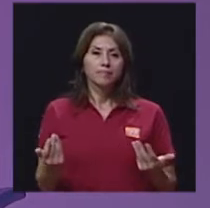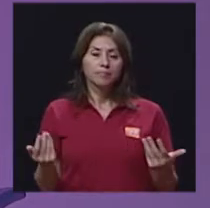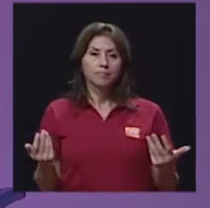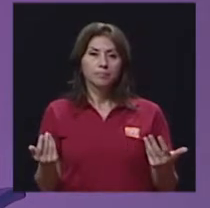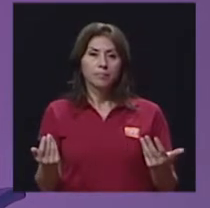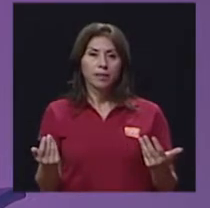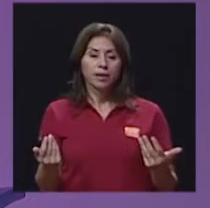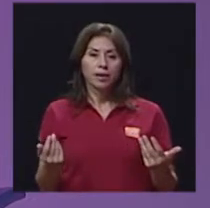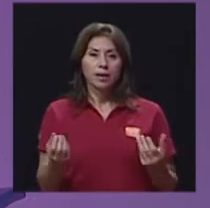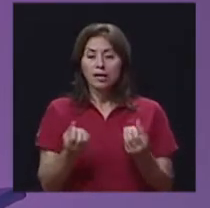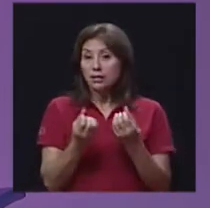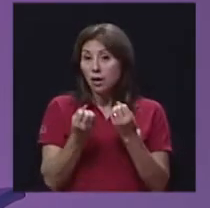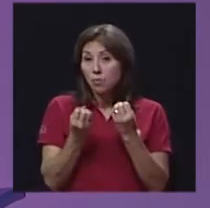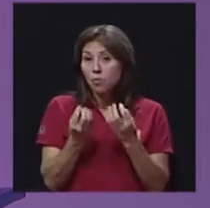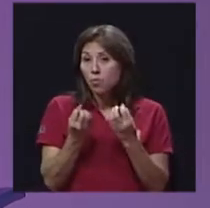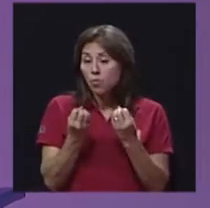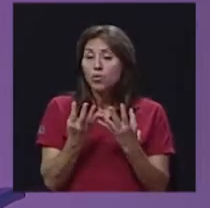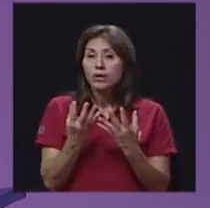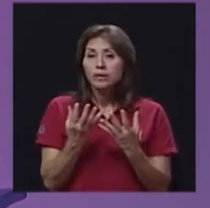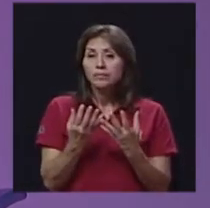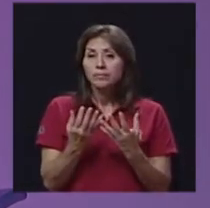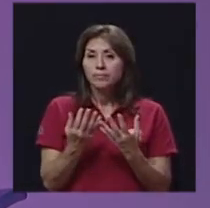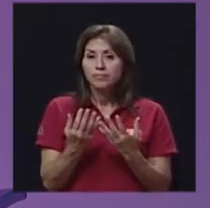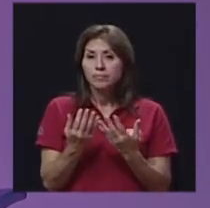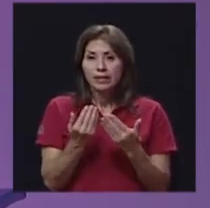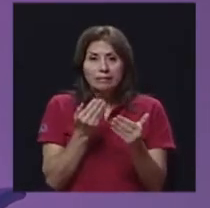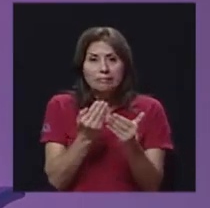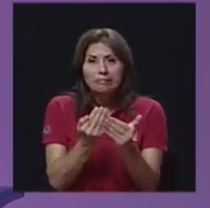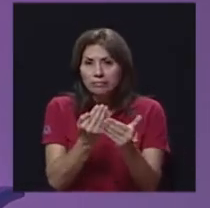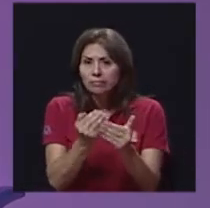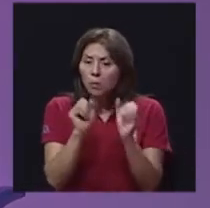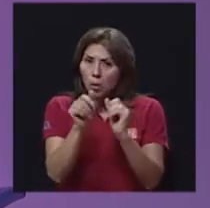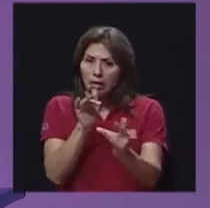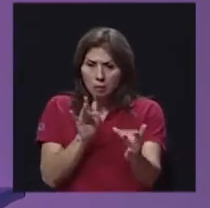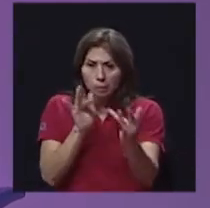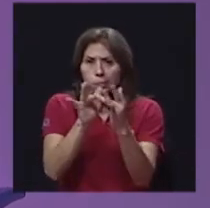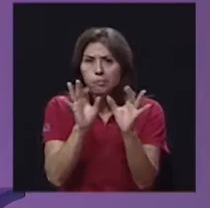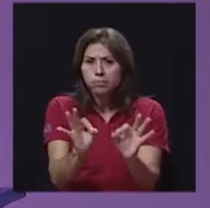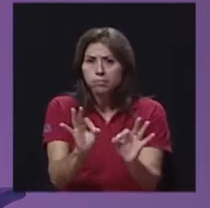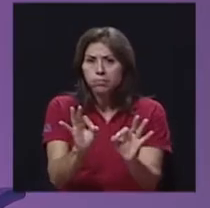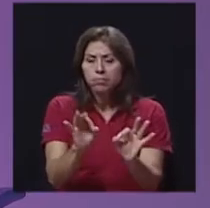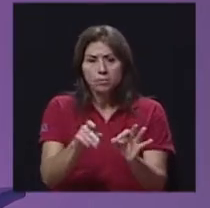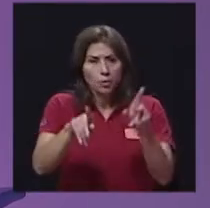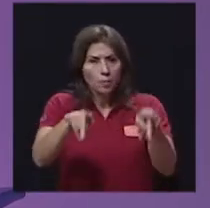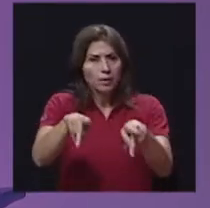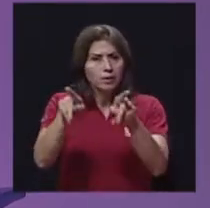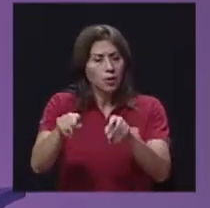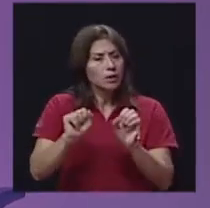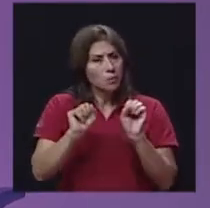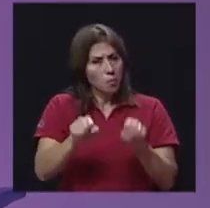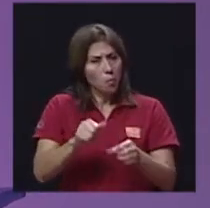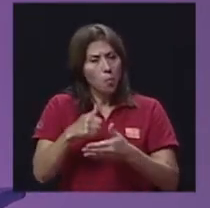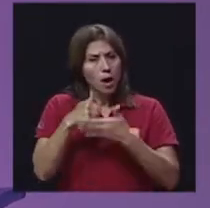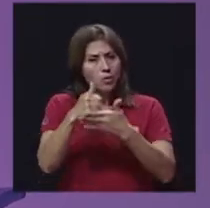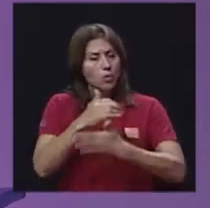que están muy a la mano. O sea, son personas con disposición a ayudar y